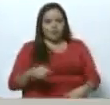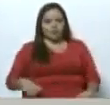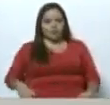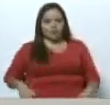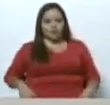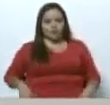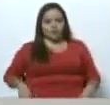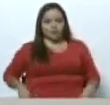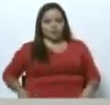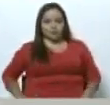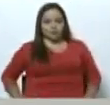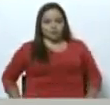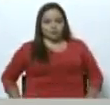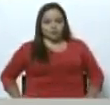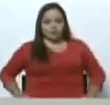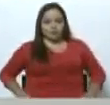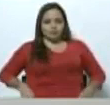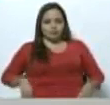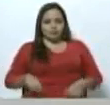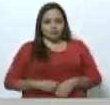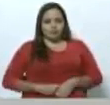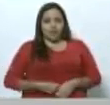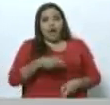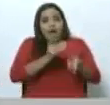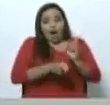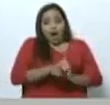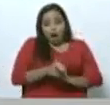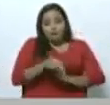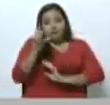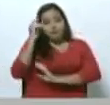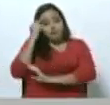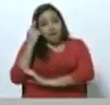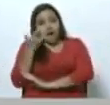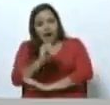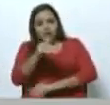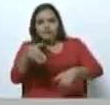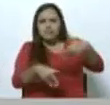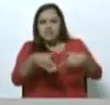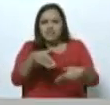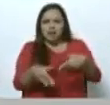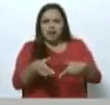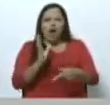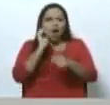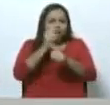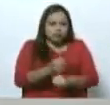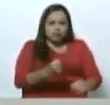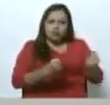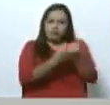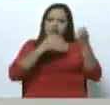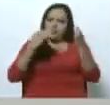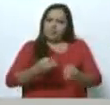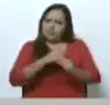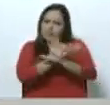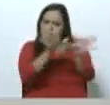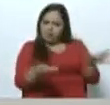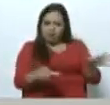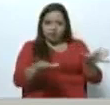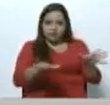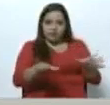Esas son sus reglas. Algún día ese país tendrá un sistema electoral verdaderamente confiable, donde el